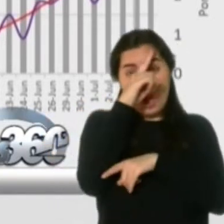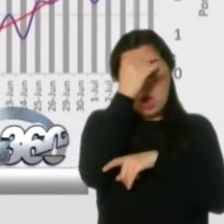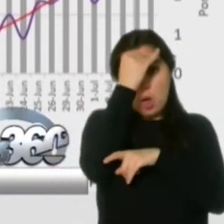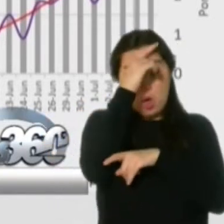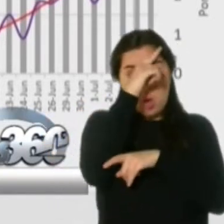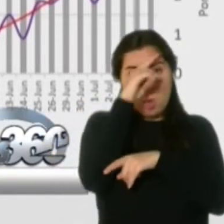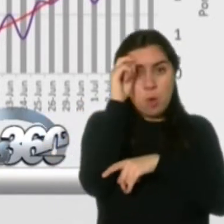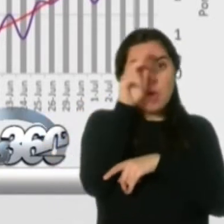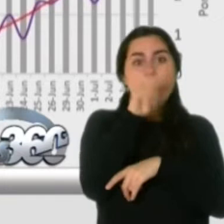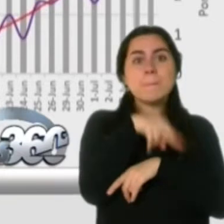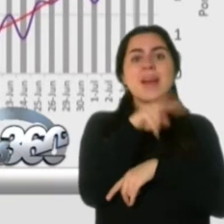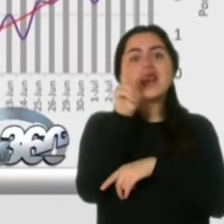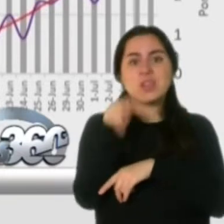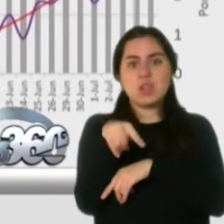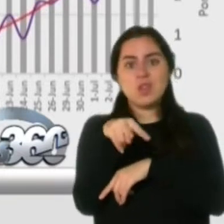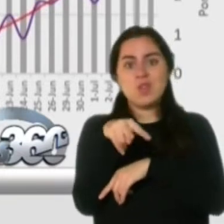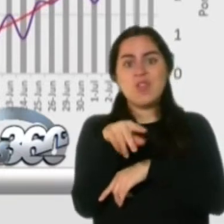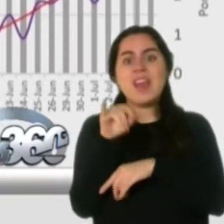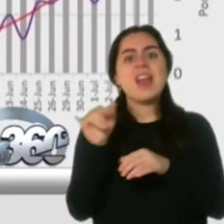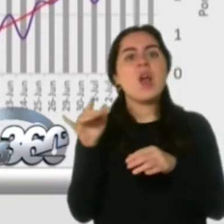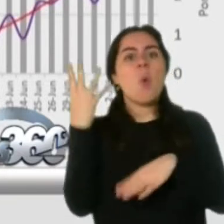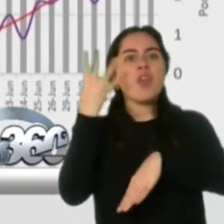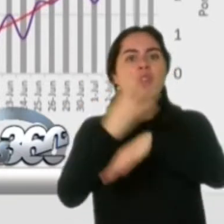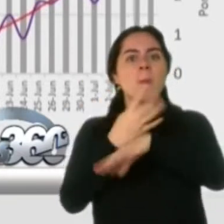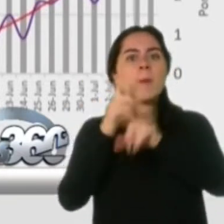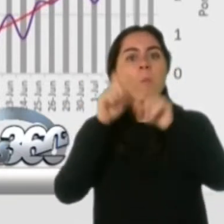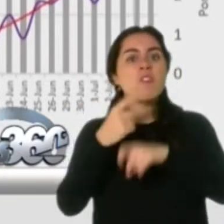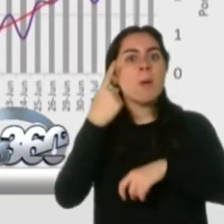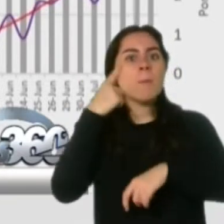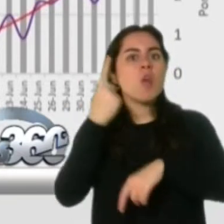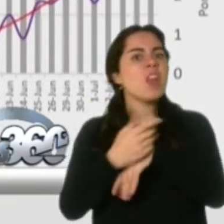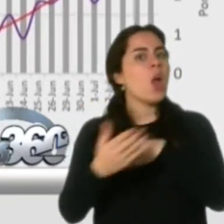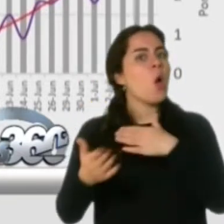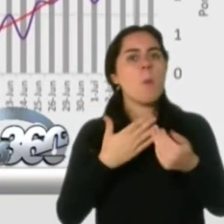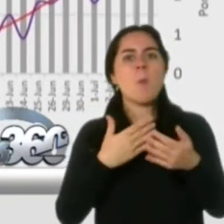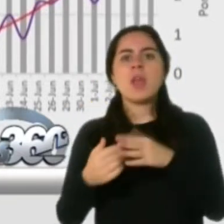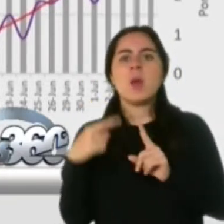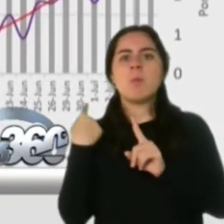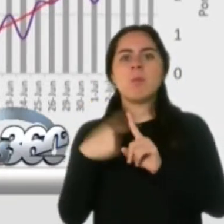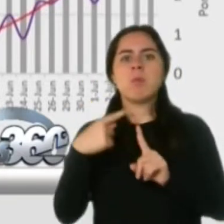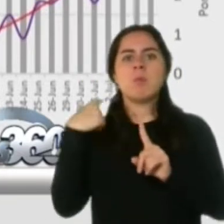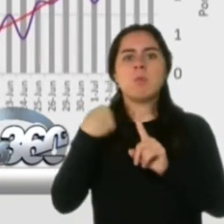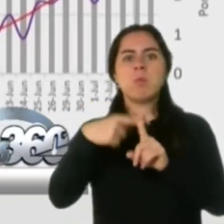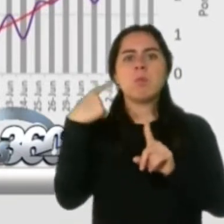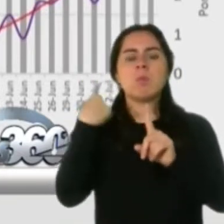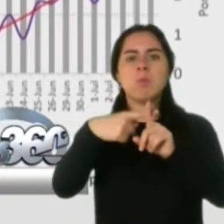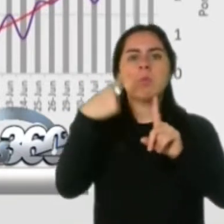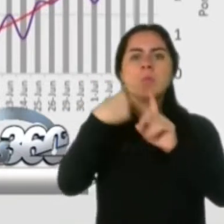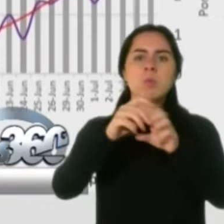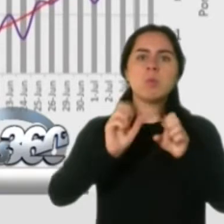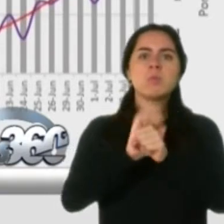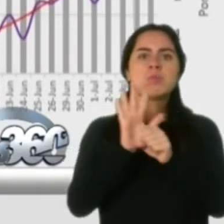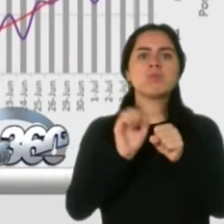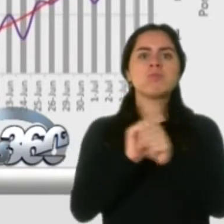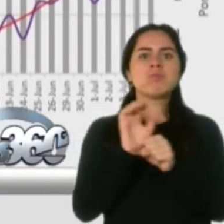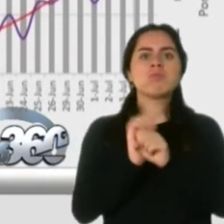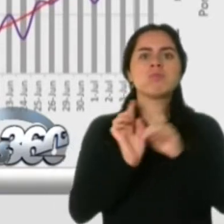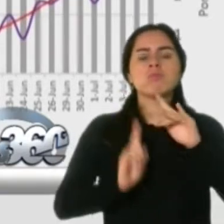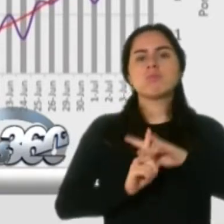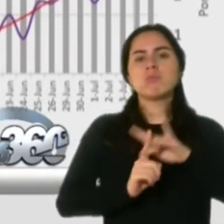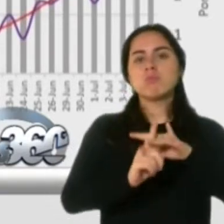el mismo número de pruebas nos estaba dando un % mayor de positividad. Eso lo que se interpreta